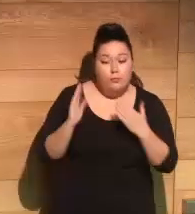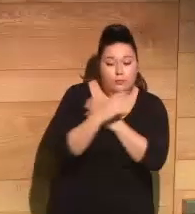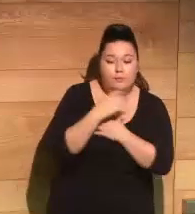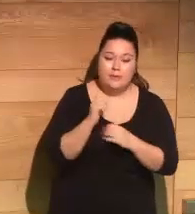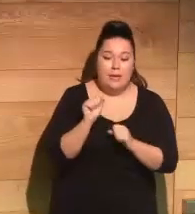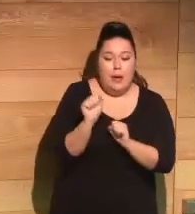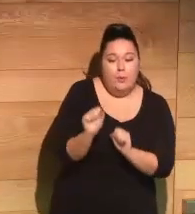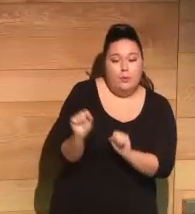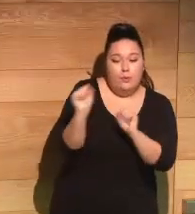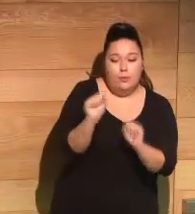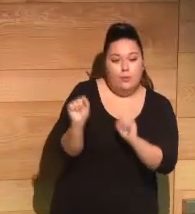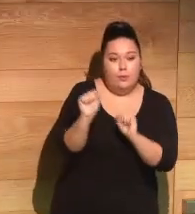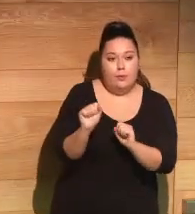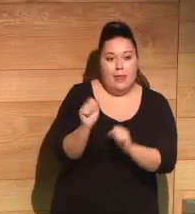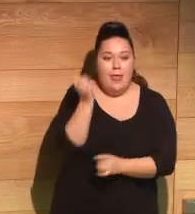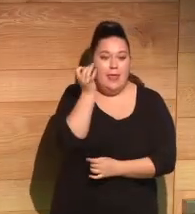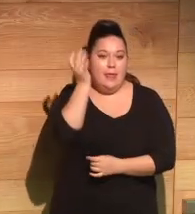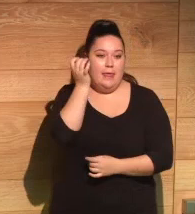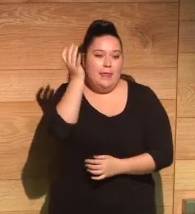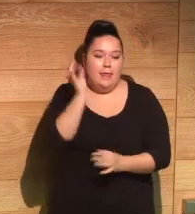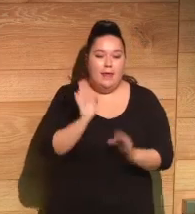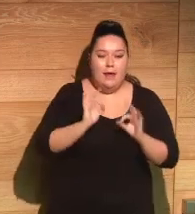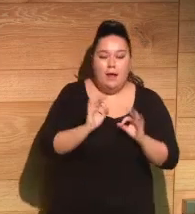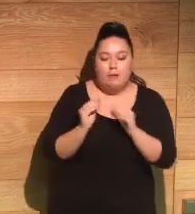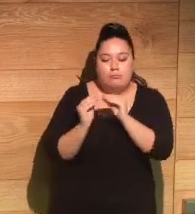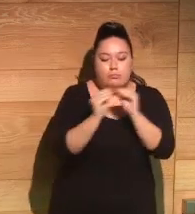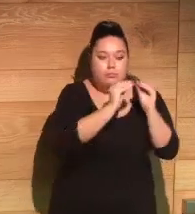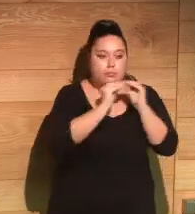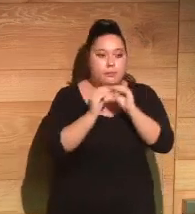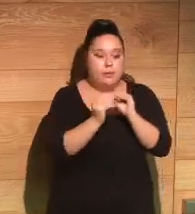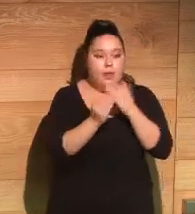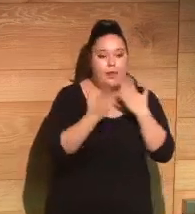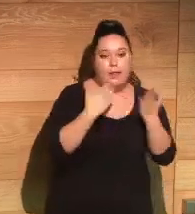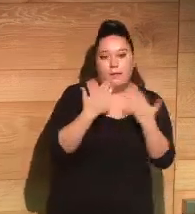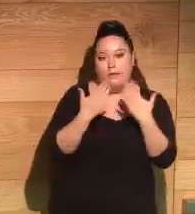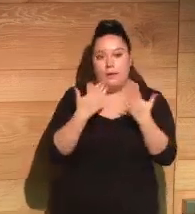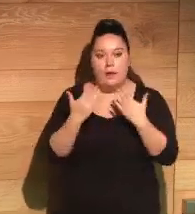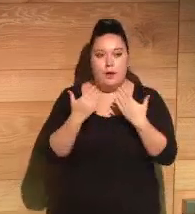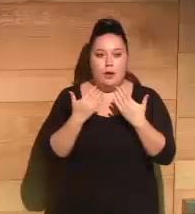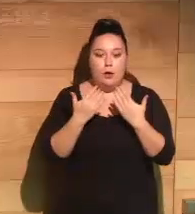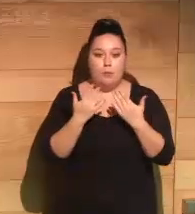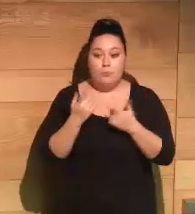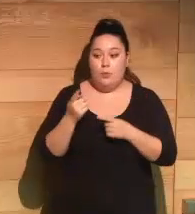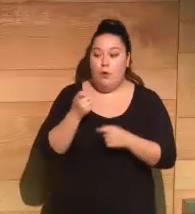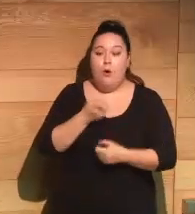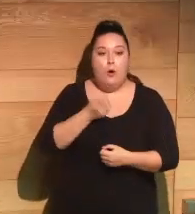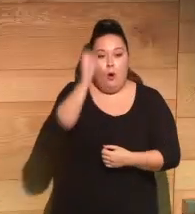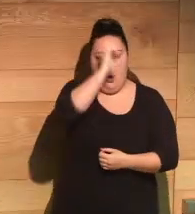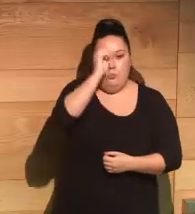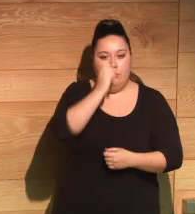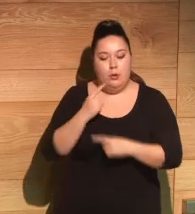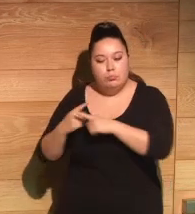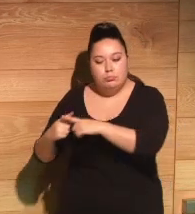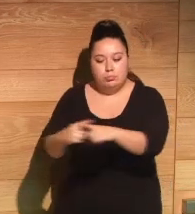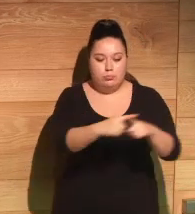protegernos de ideas manidas o de lugares comunes a través del diálogo y del intercambio de opiniones, y yo creo que aquí las